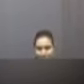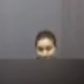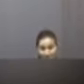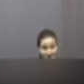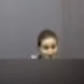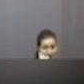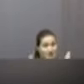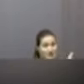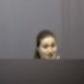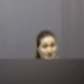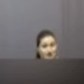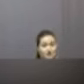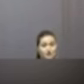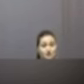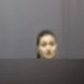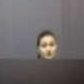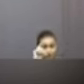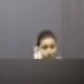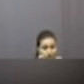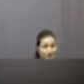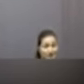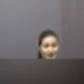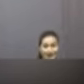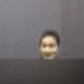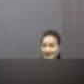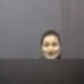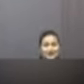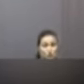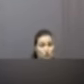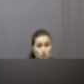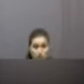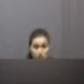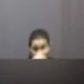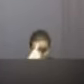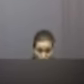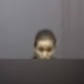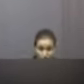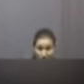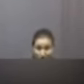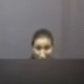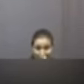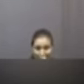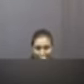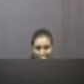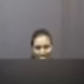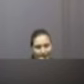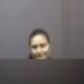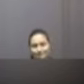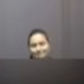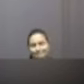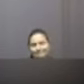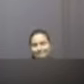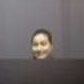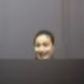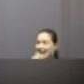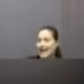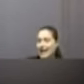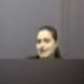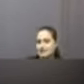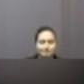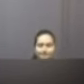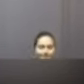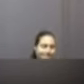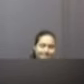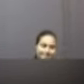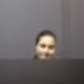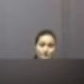bien hasta en el hecho de decir que yo tengo la la facultad o la inteligencia para poder evadir